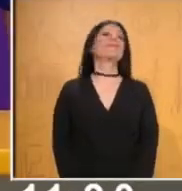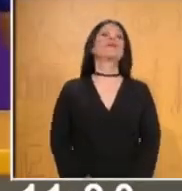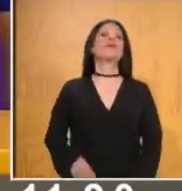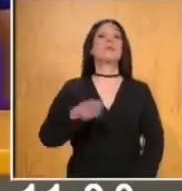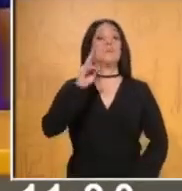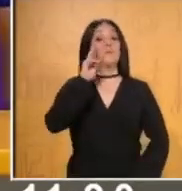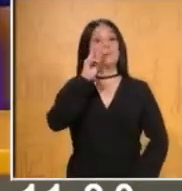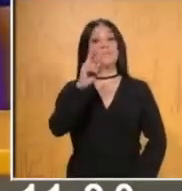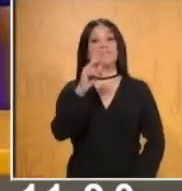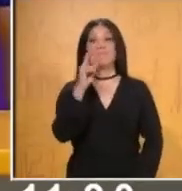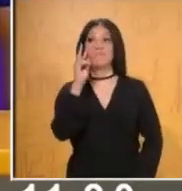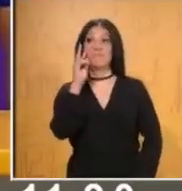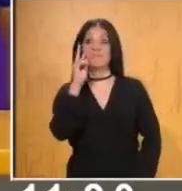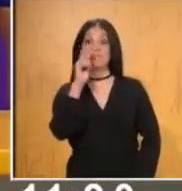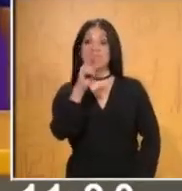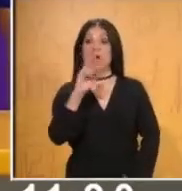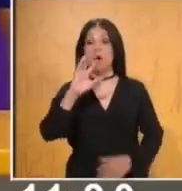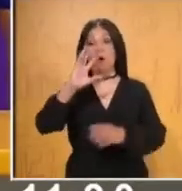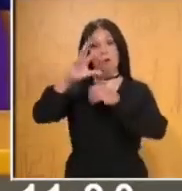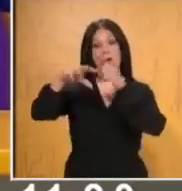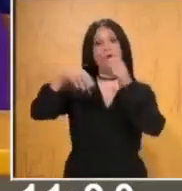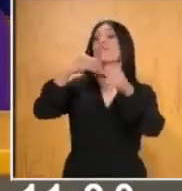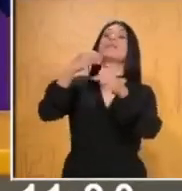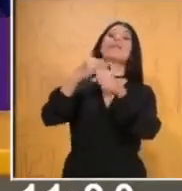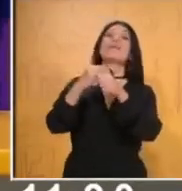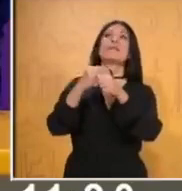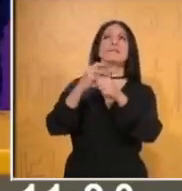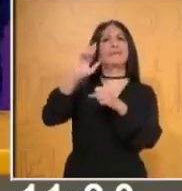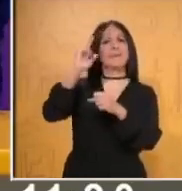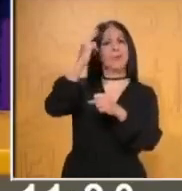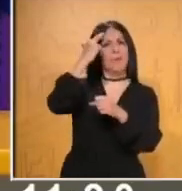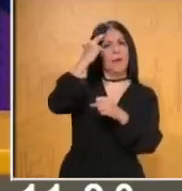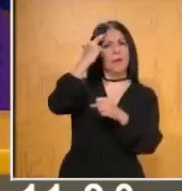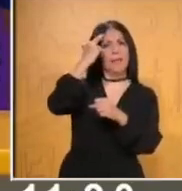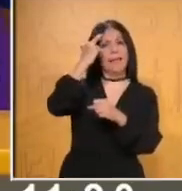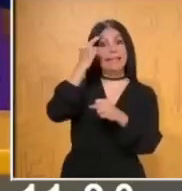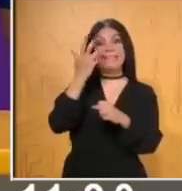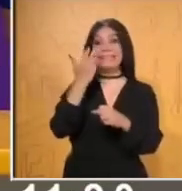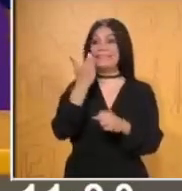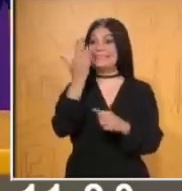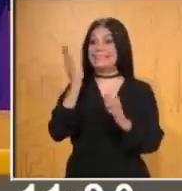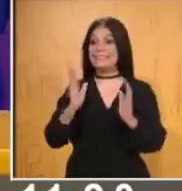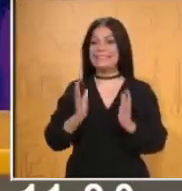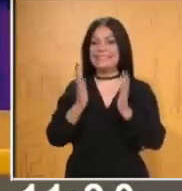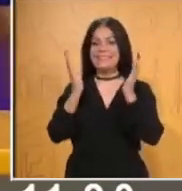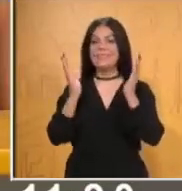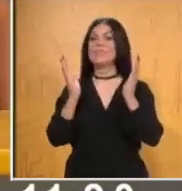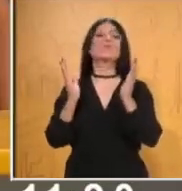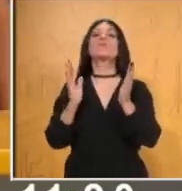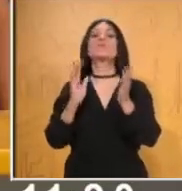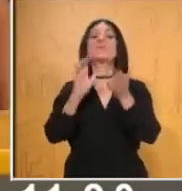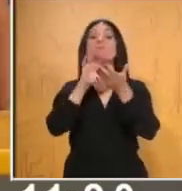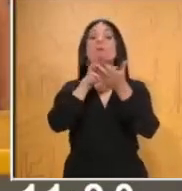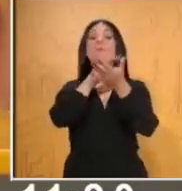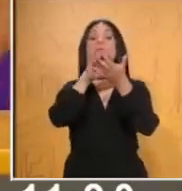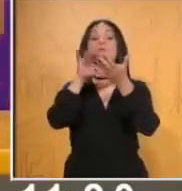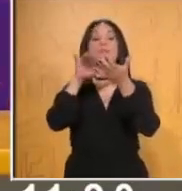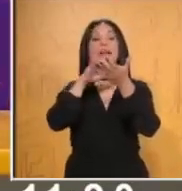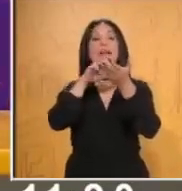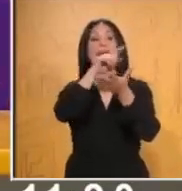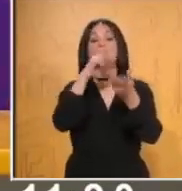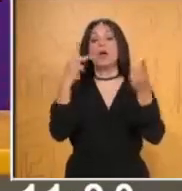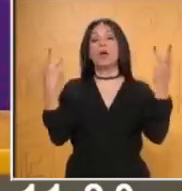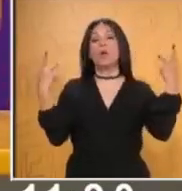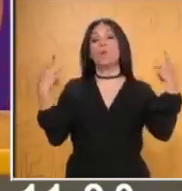Niños, ya estamos de regreso. ¿Recuerdan que les había mencionado que había una pequeña sorpresa? Bueno, en este momento nos acompaña el